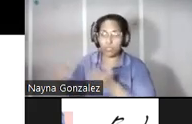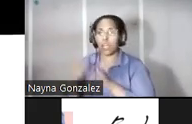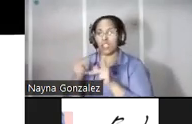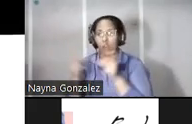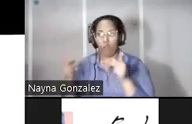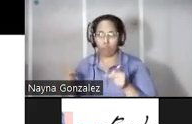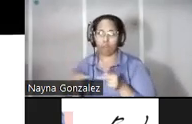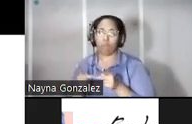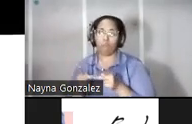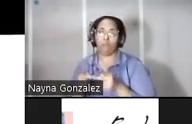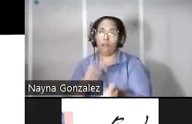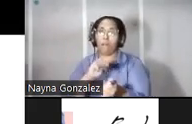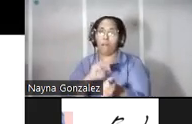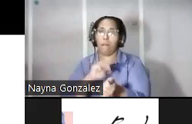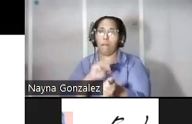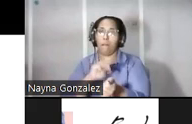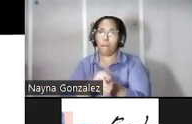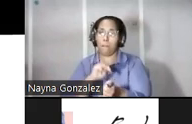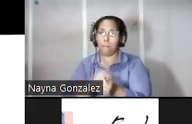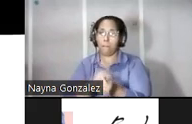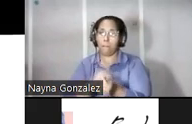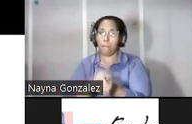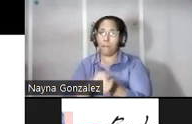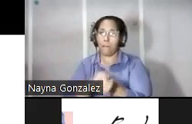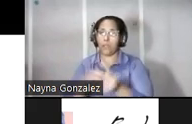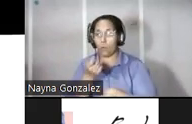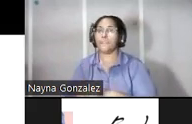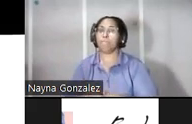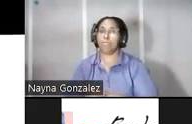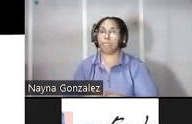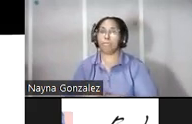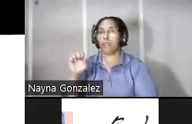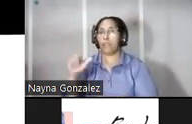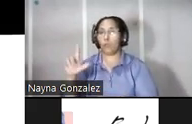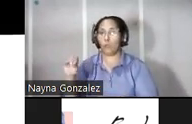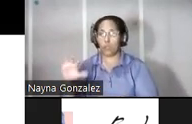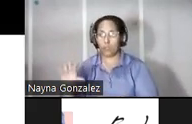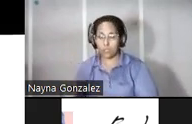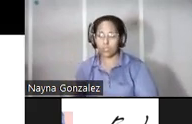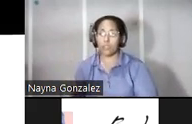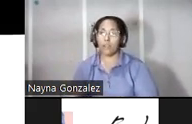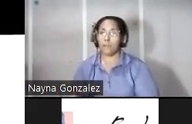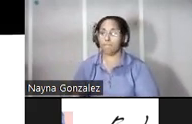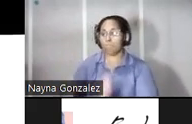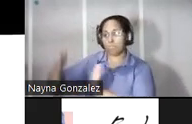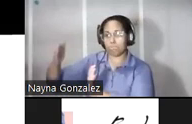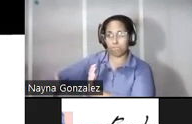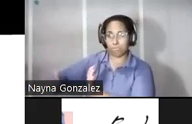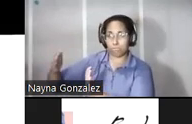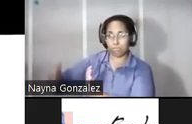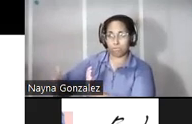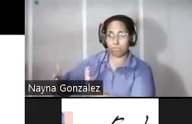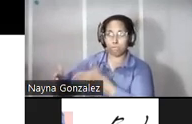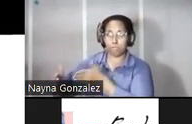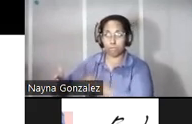por motivos de espacio del sanatorio de Guánica en el que estuvo recluido. Eloísa optó por alojarlo en uno de los lados